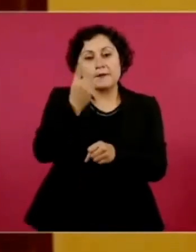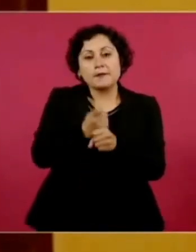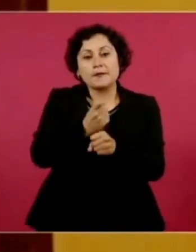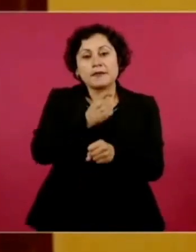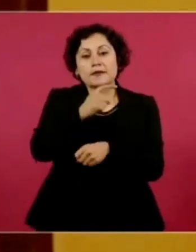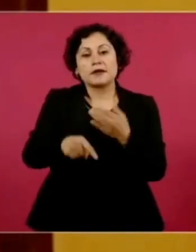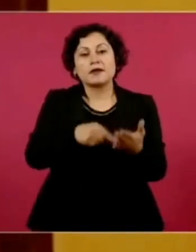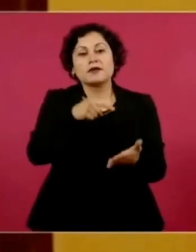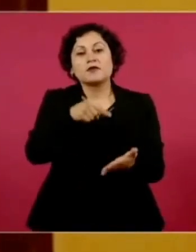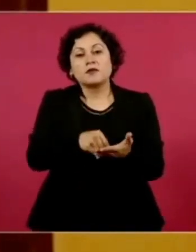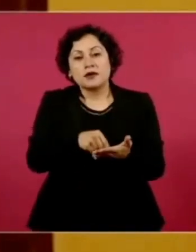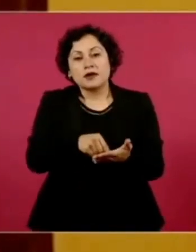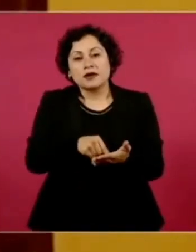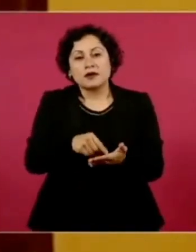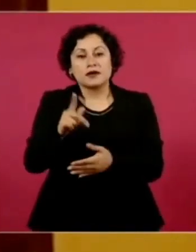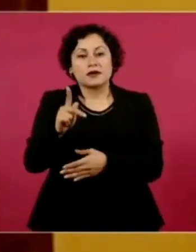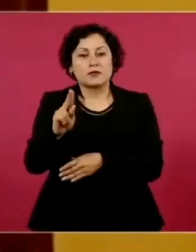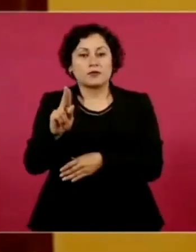a Putin.